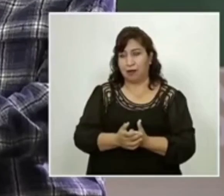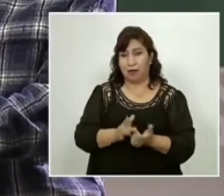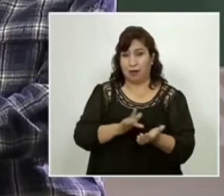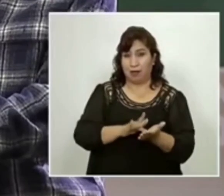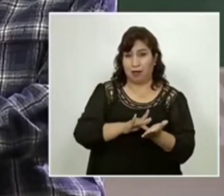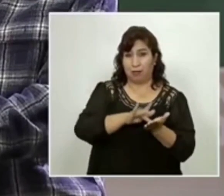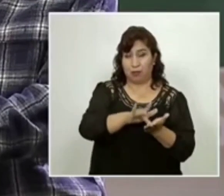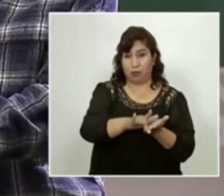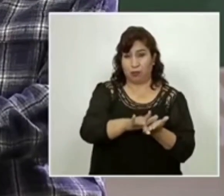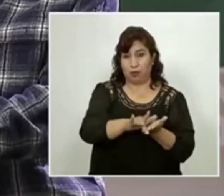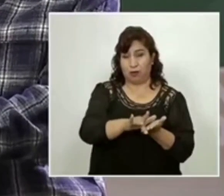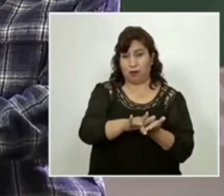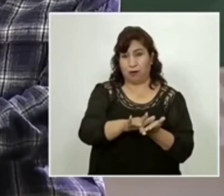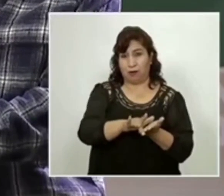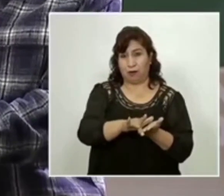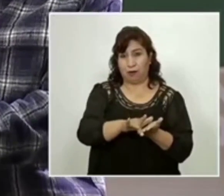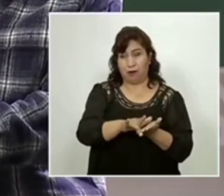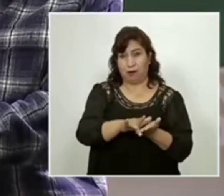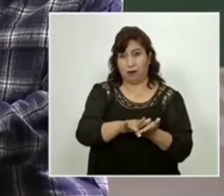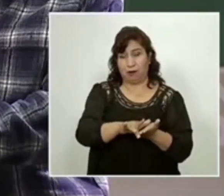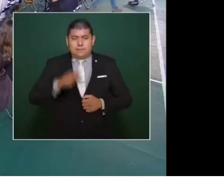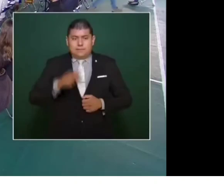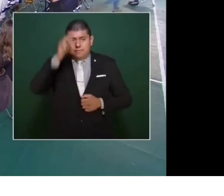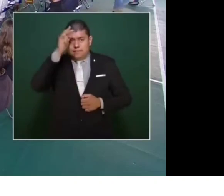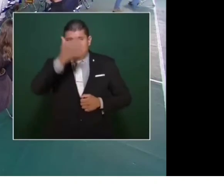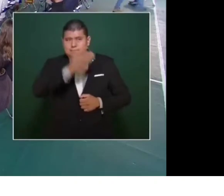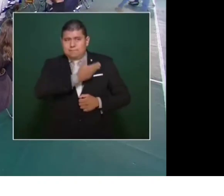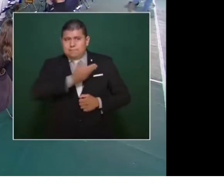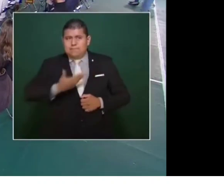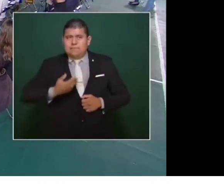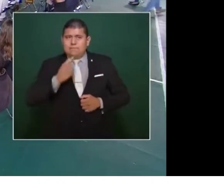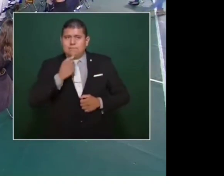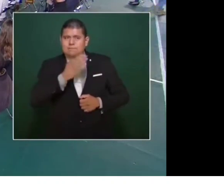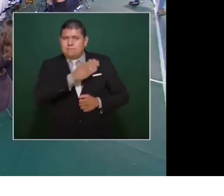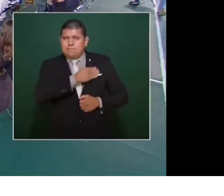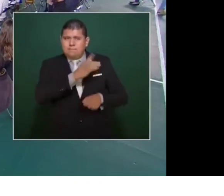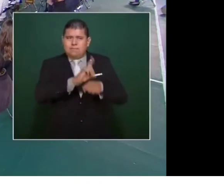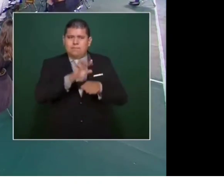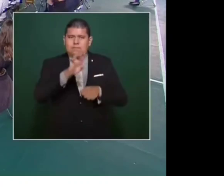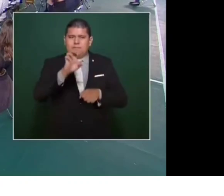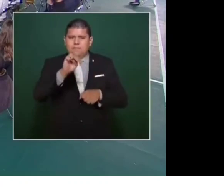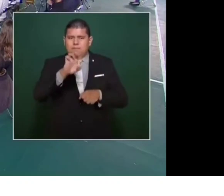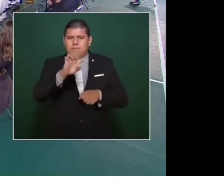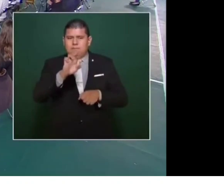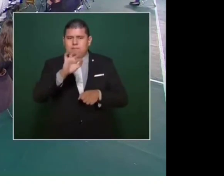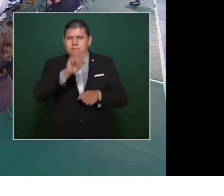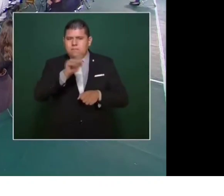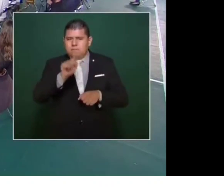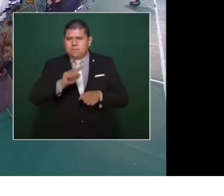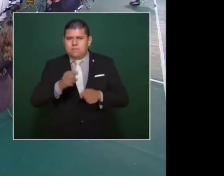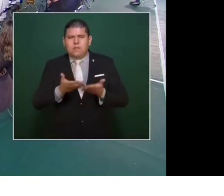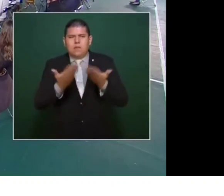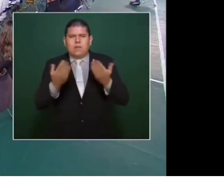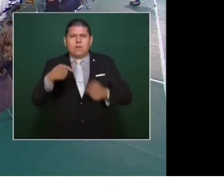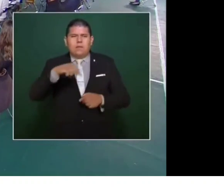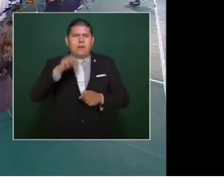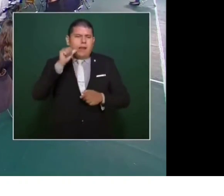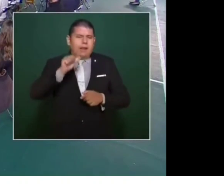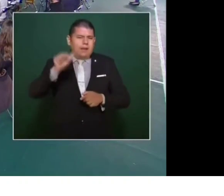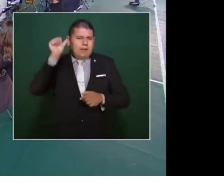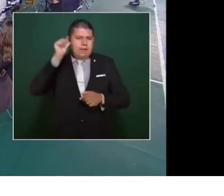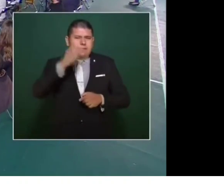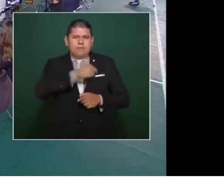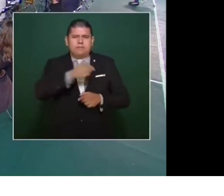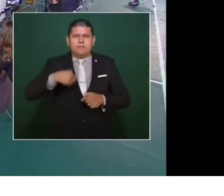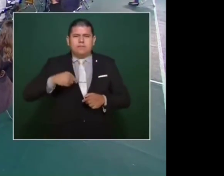apoyar a sembradores. René Ruiz de Nayarit, hoy en nuestro noticiero el día de ayer, que se